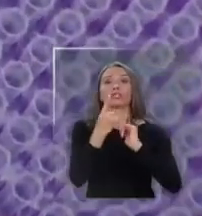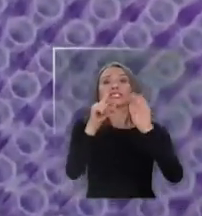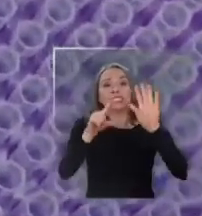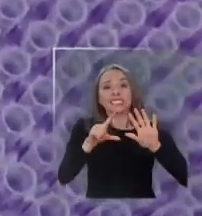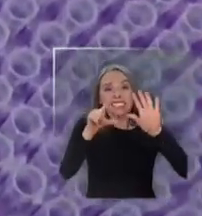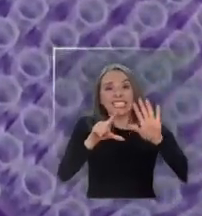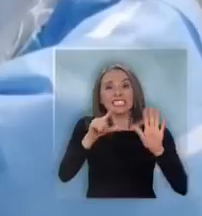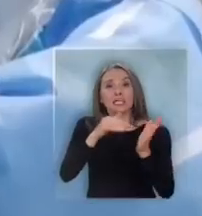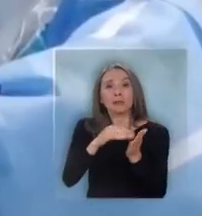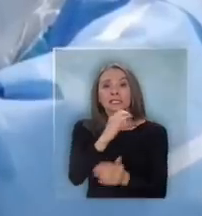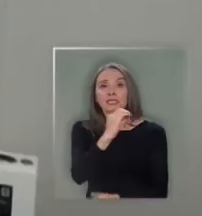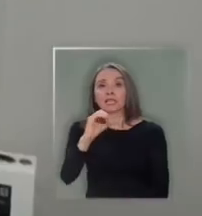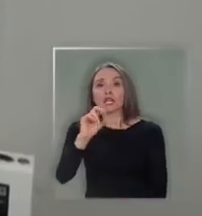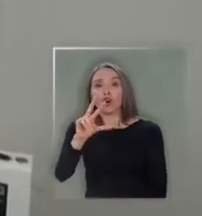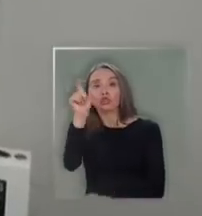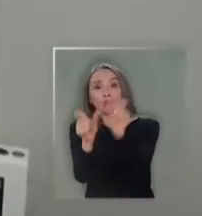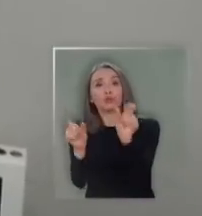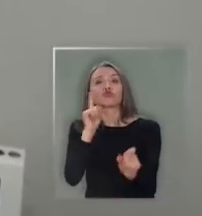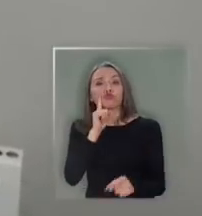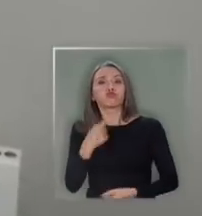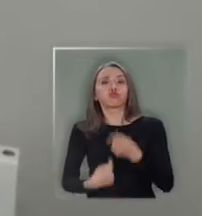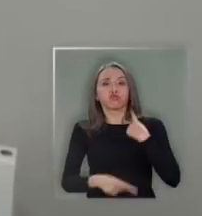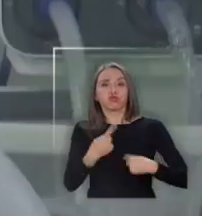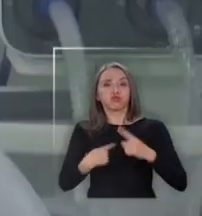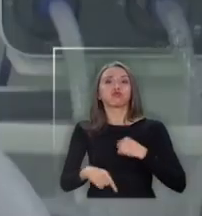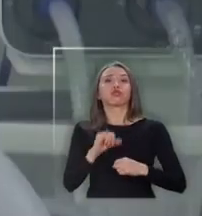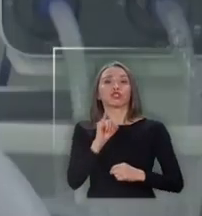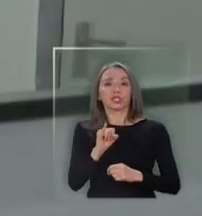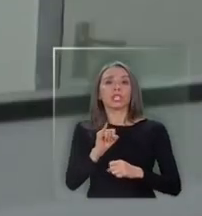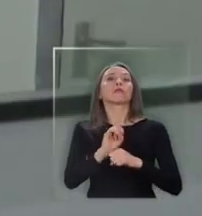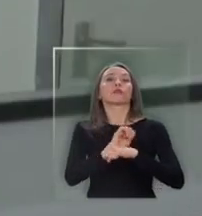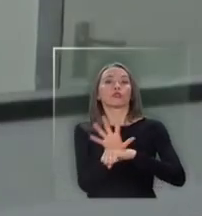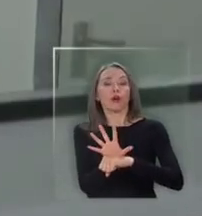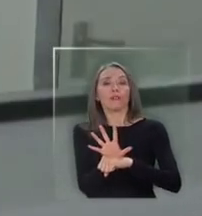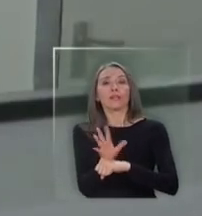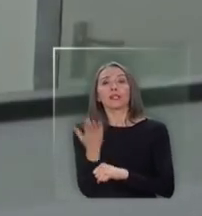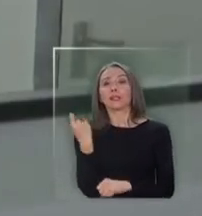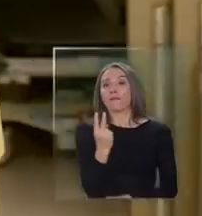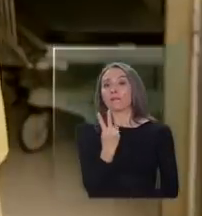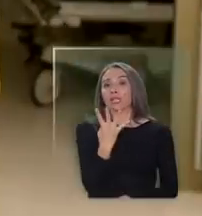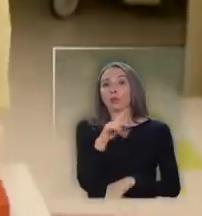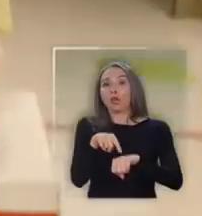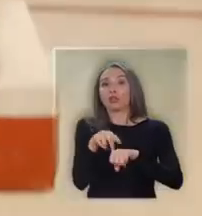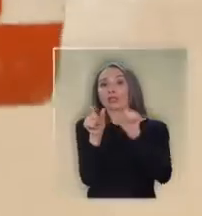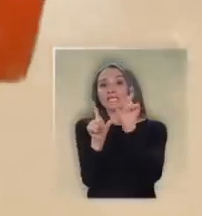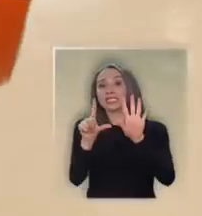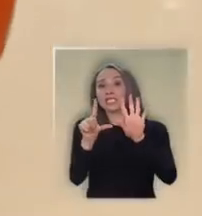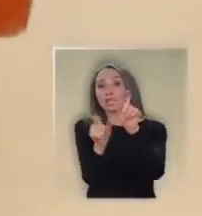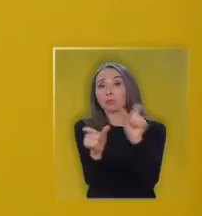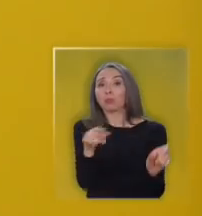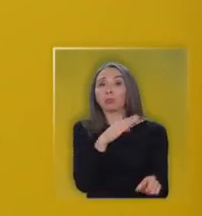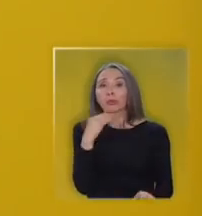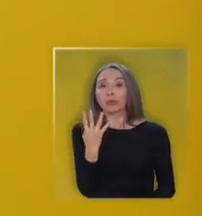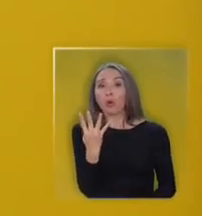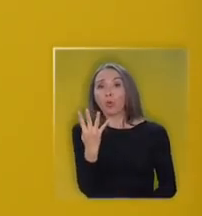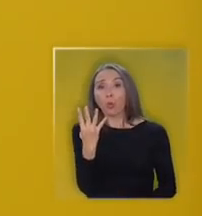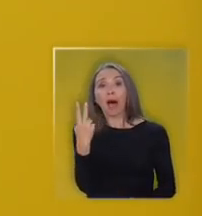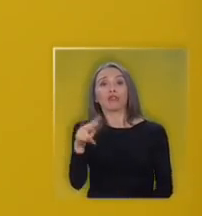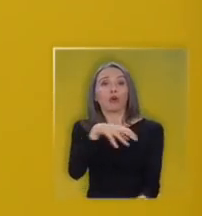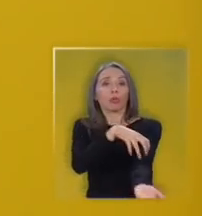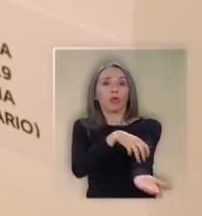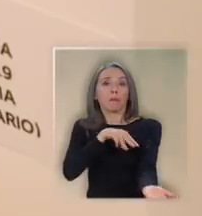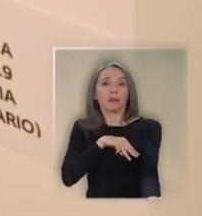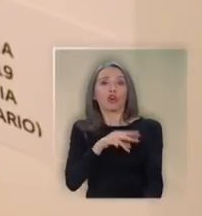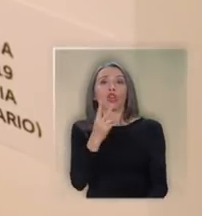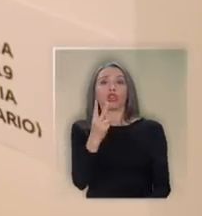17.008 positivos. Según el último balance del MinSal, 7 personas fallecieron en las últimas 24 horas. 4 pacientes de la región